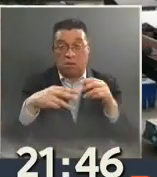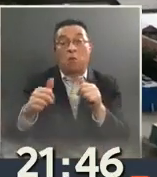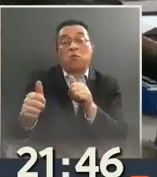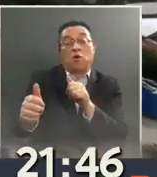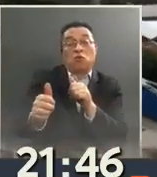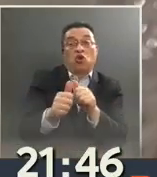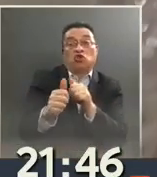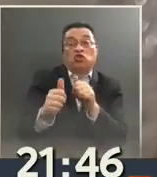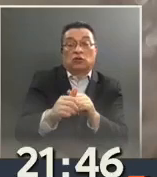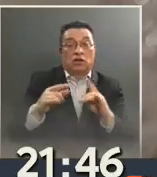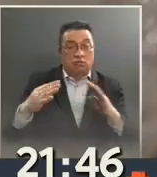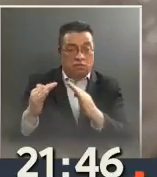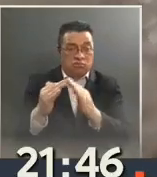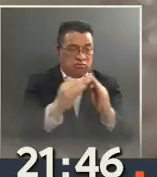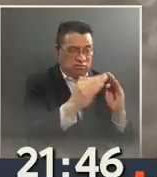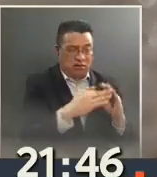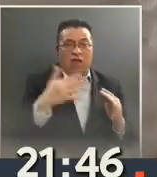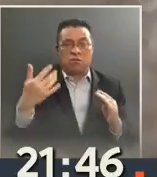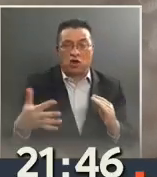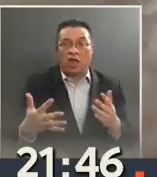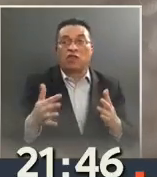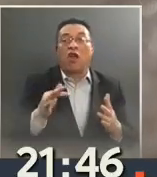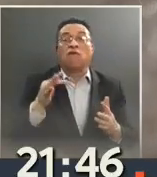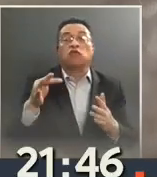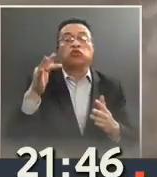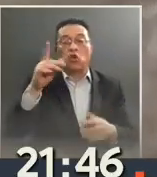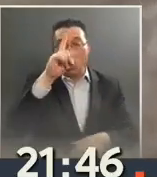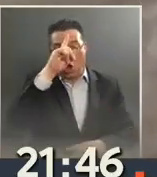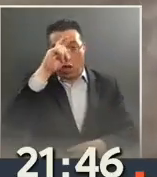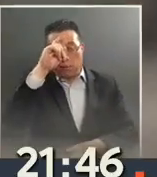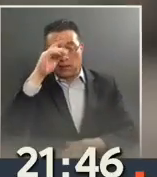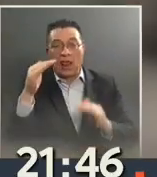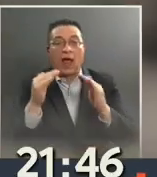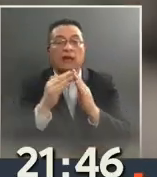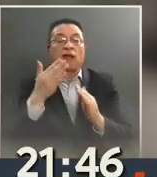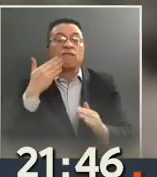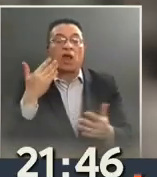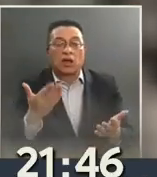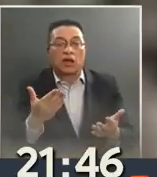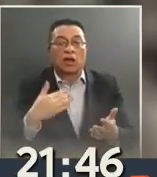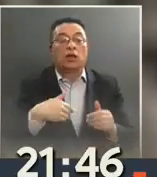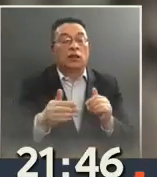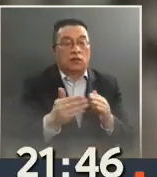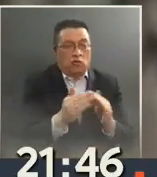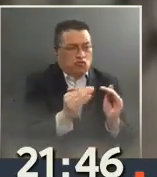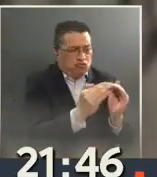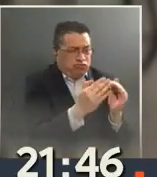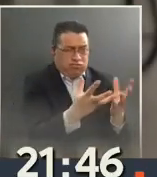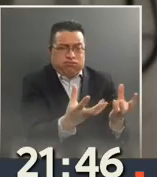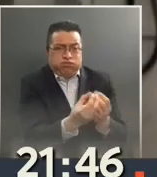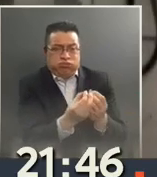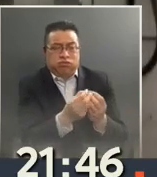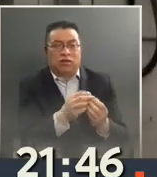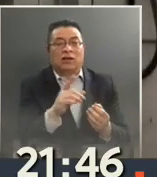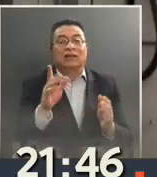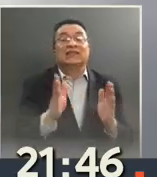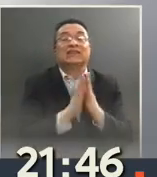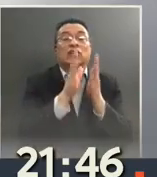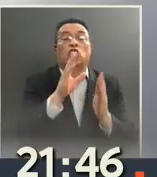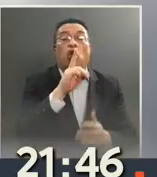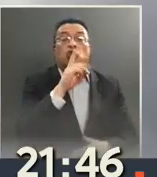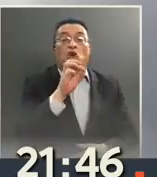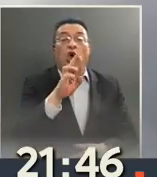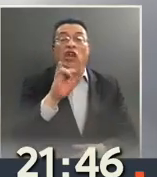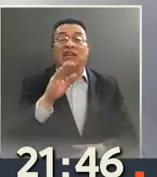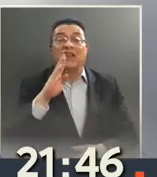proyectos importantes de la comuna, por ejemplo, el futuro hospital de Casablanca. También pasa muy cerca de una zona densamente poblada como el barrio Santo Toribio. También otros